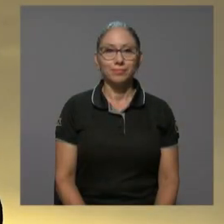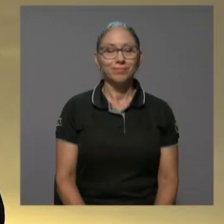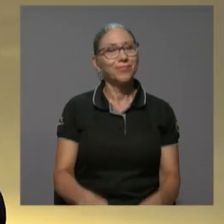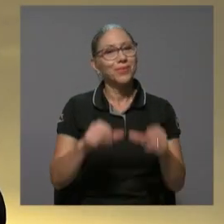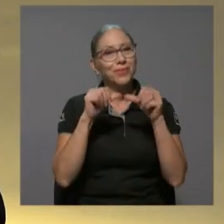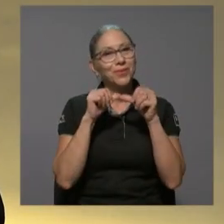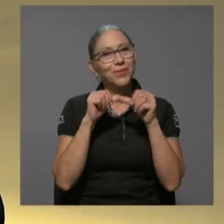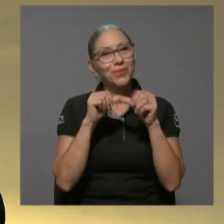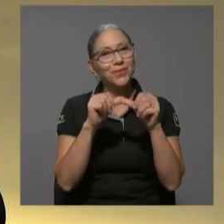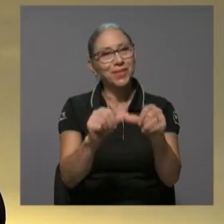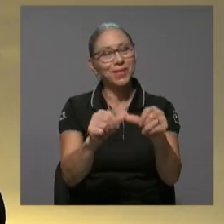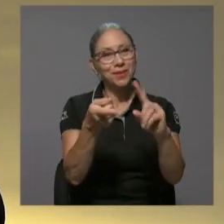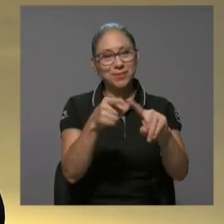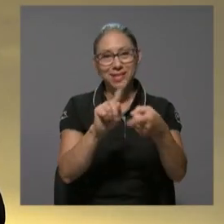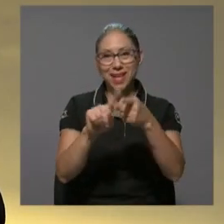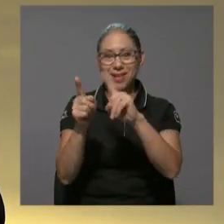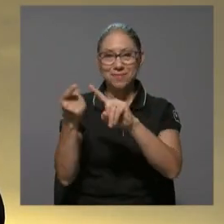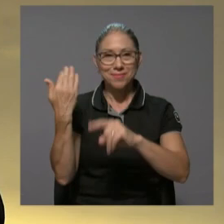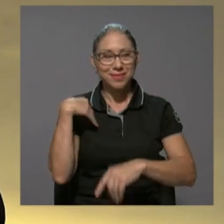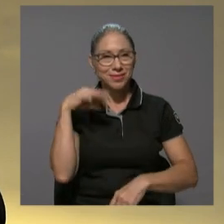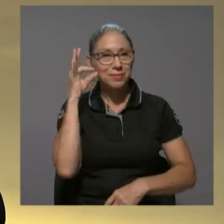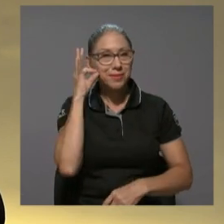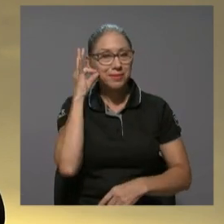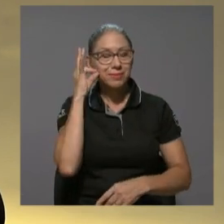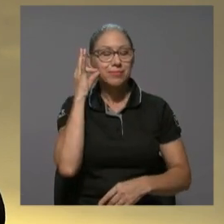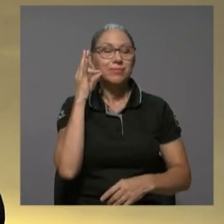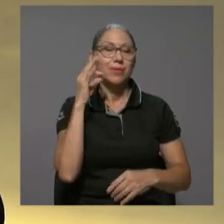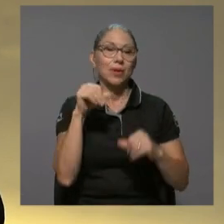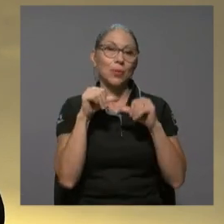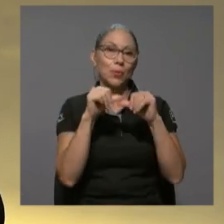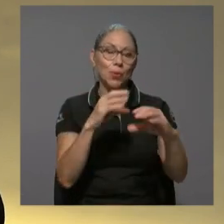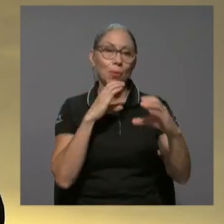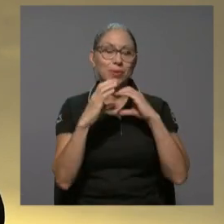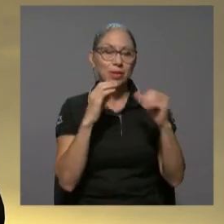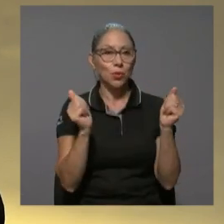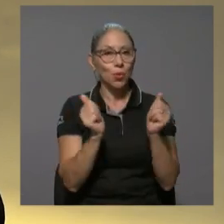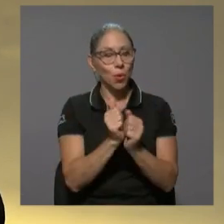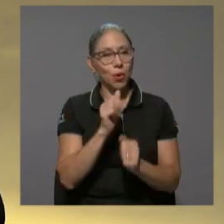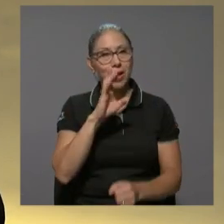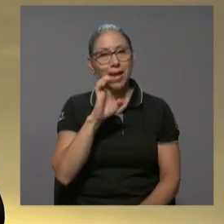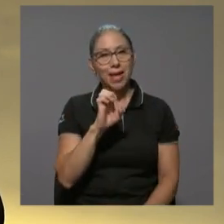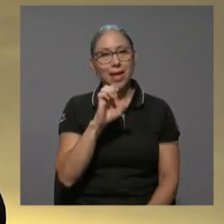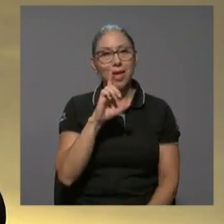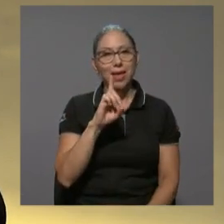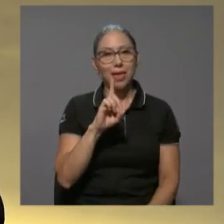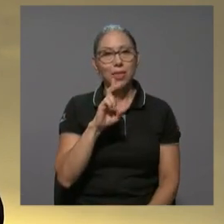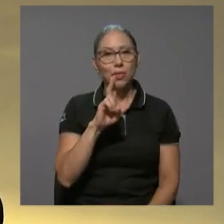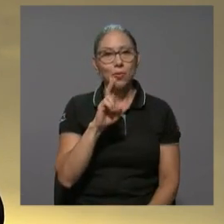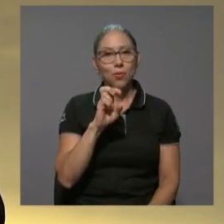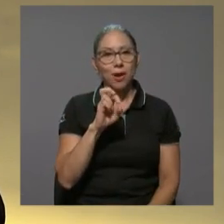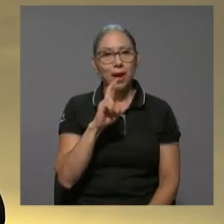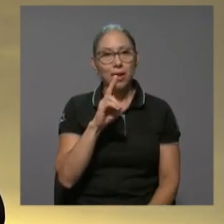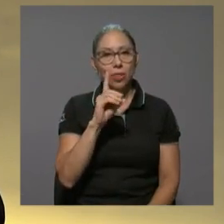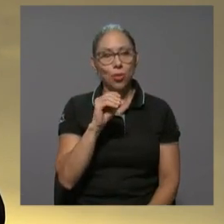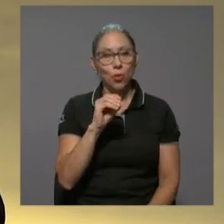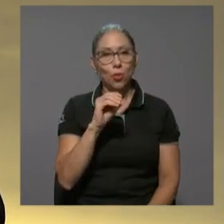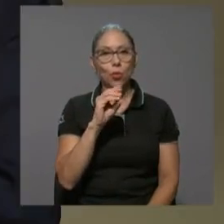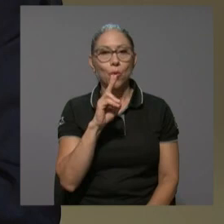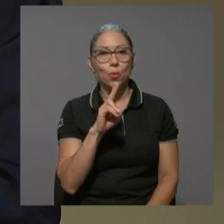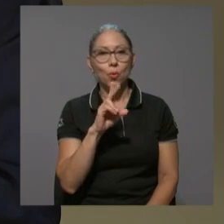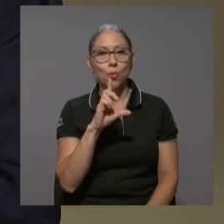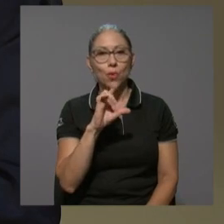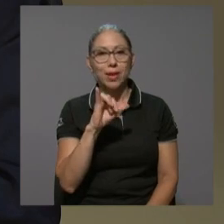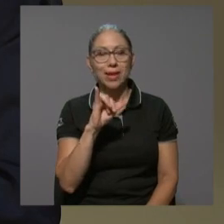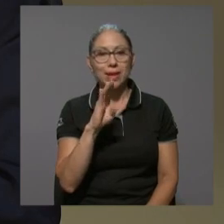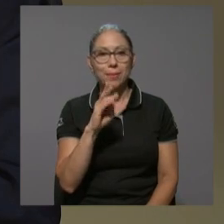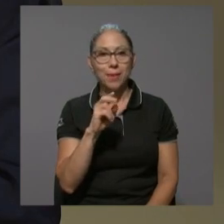Continuamos, amigas y amigos, conversando con don Eduardo Ulibarri. Por favor, don Eduardo. No, es nada más